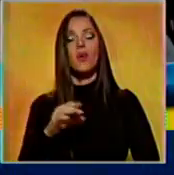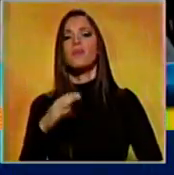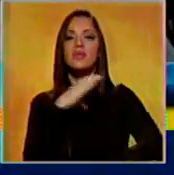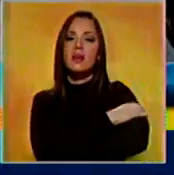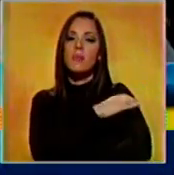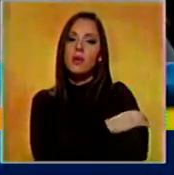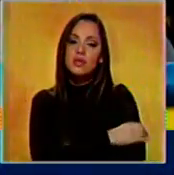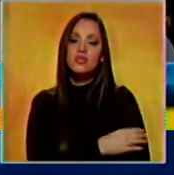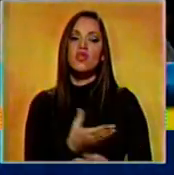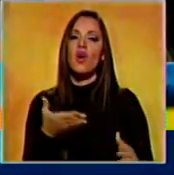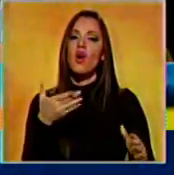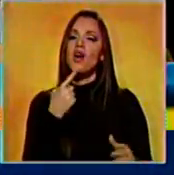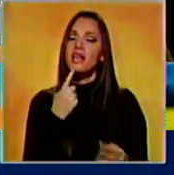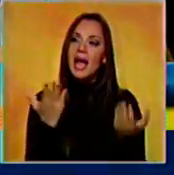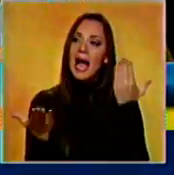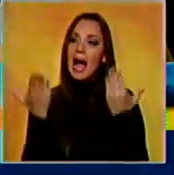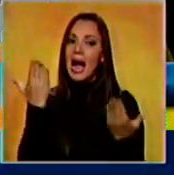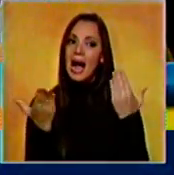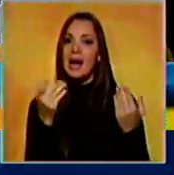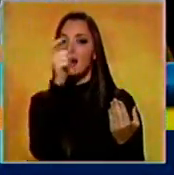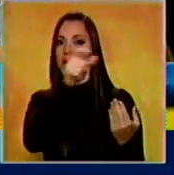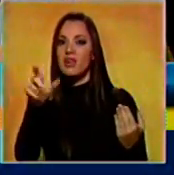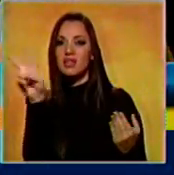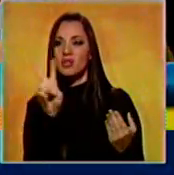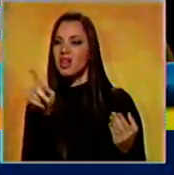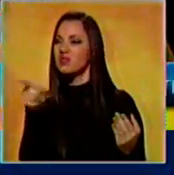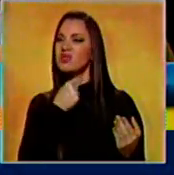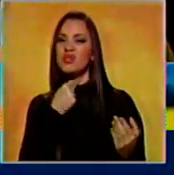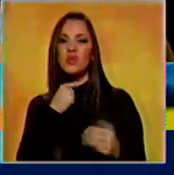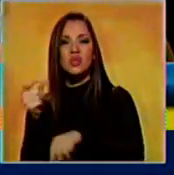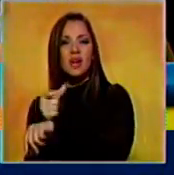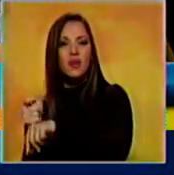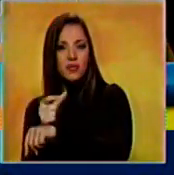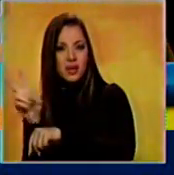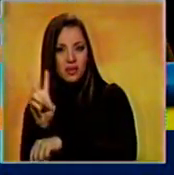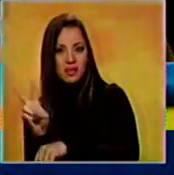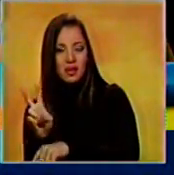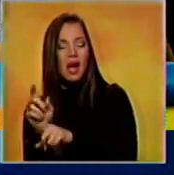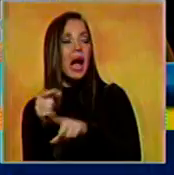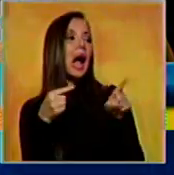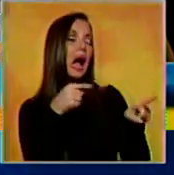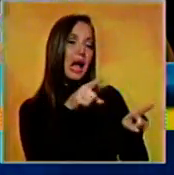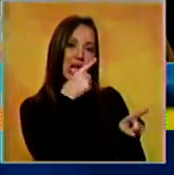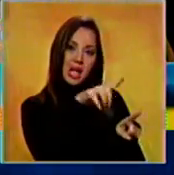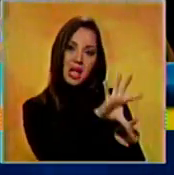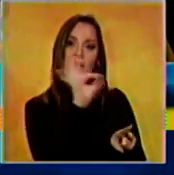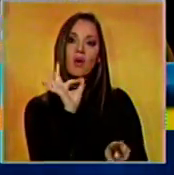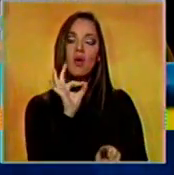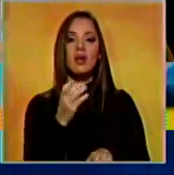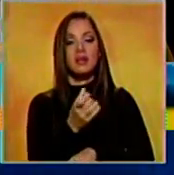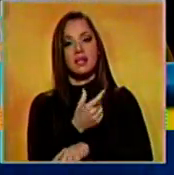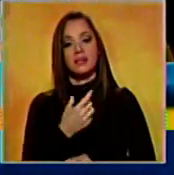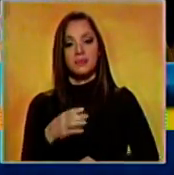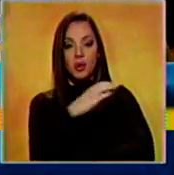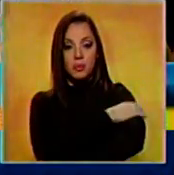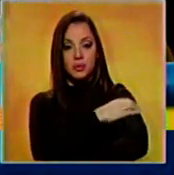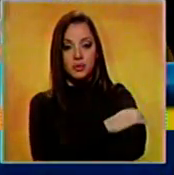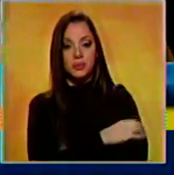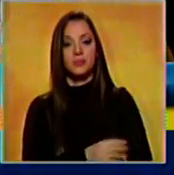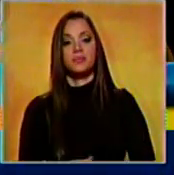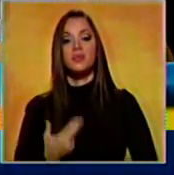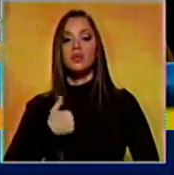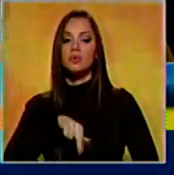Democrática en convertirse en una alternativa para los venezolanos. Para lograr el cambio político, pacífico, democrático y